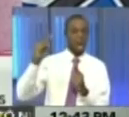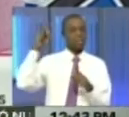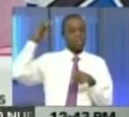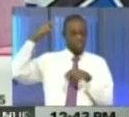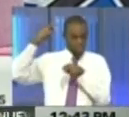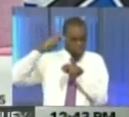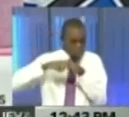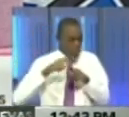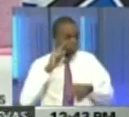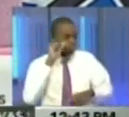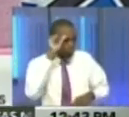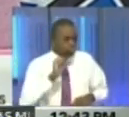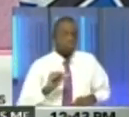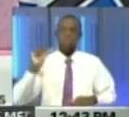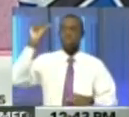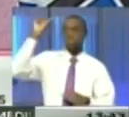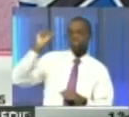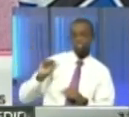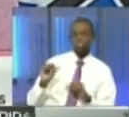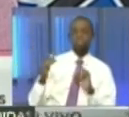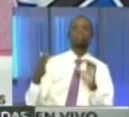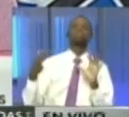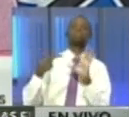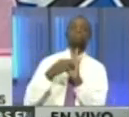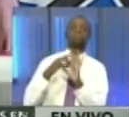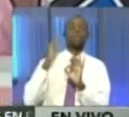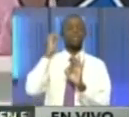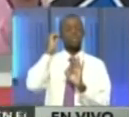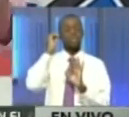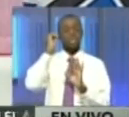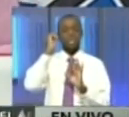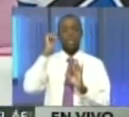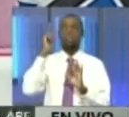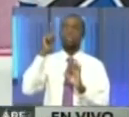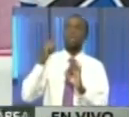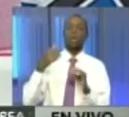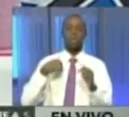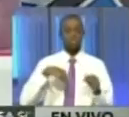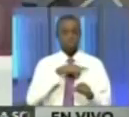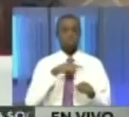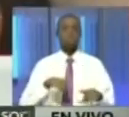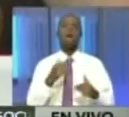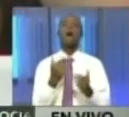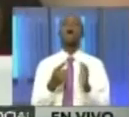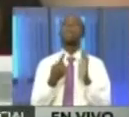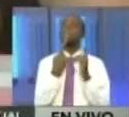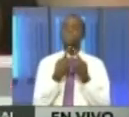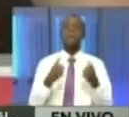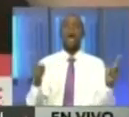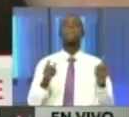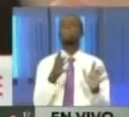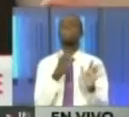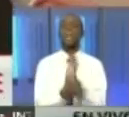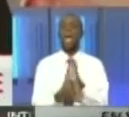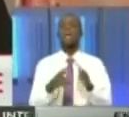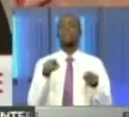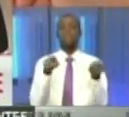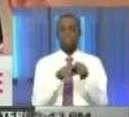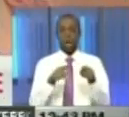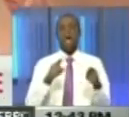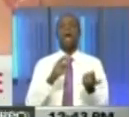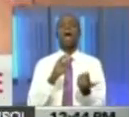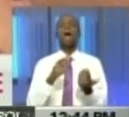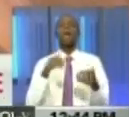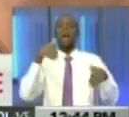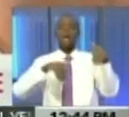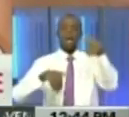Nacional Electoral en esta exposición sobre el referendo, la solicitud de referendo revocatorio que está trabajando el Consejo